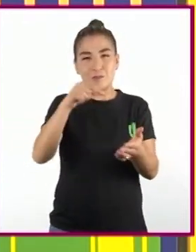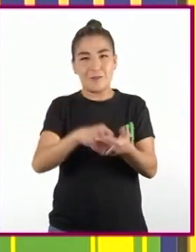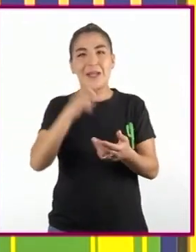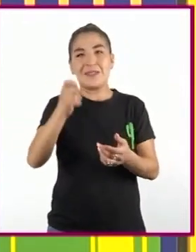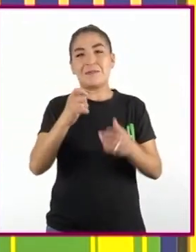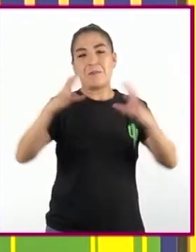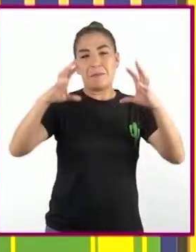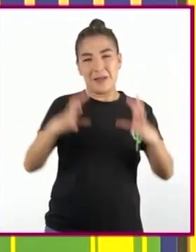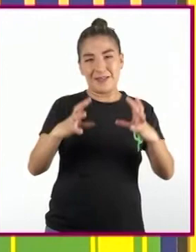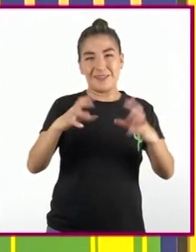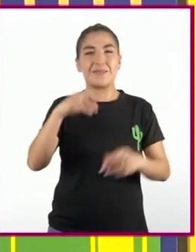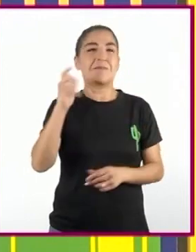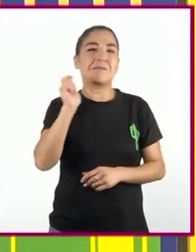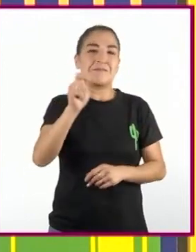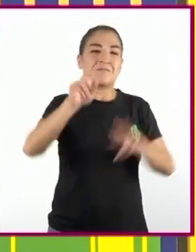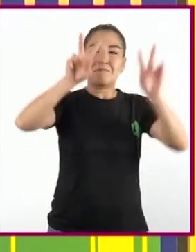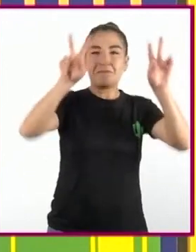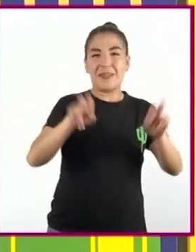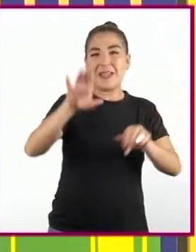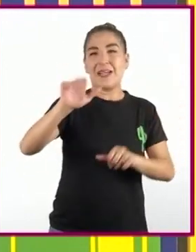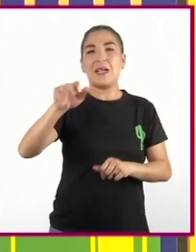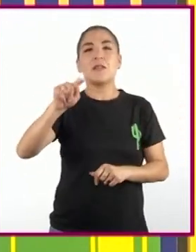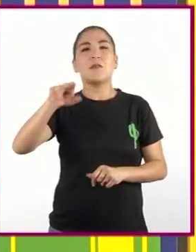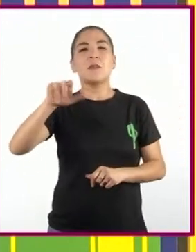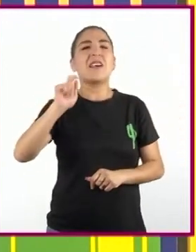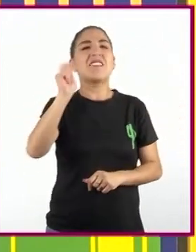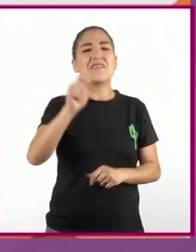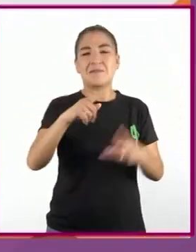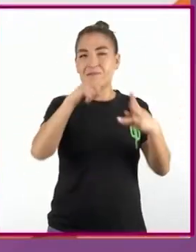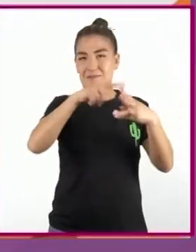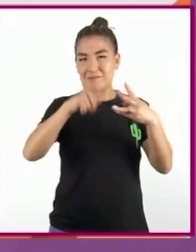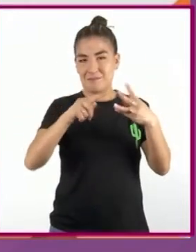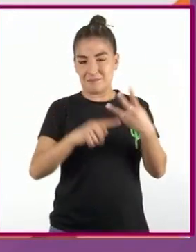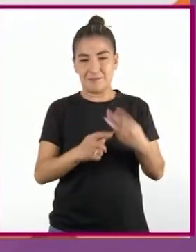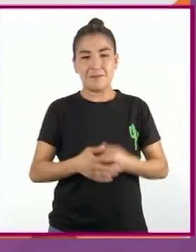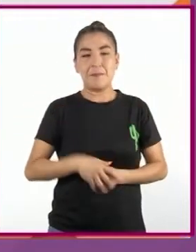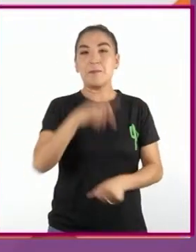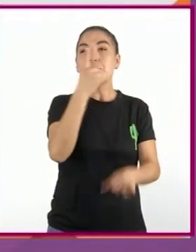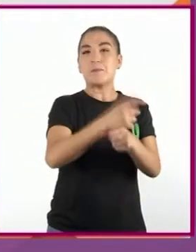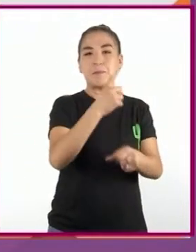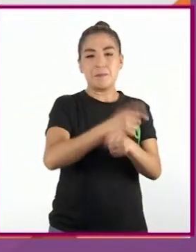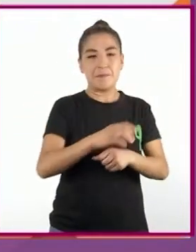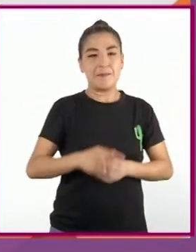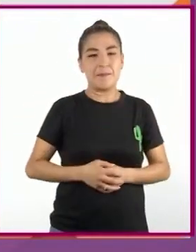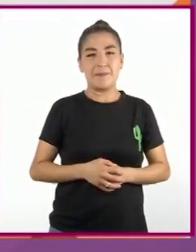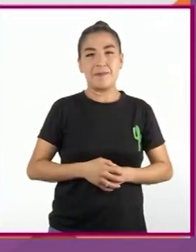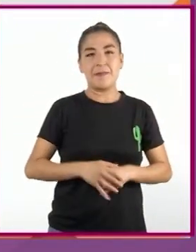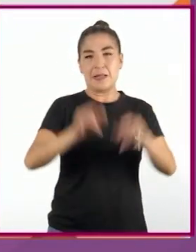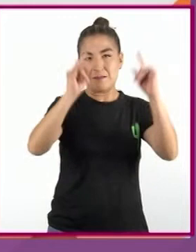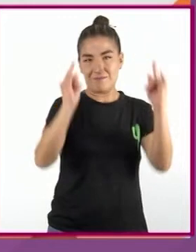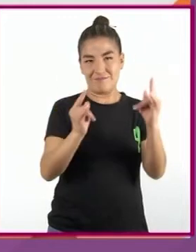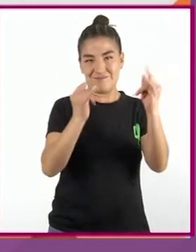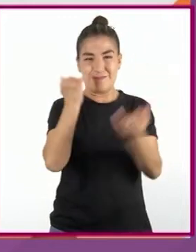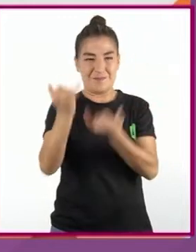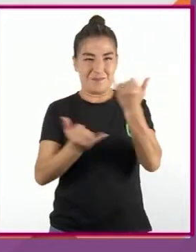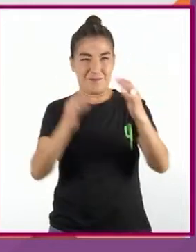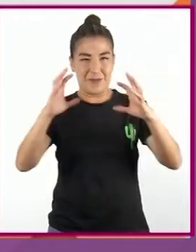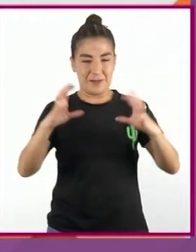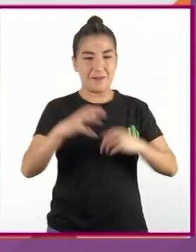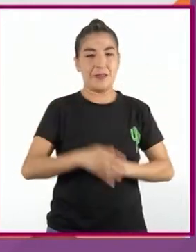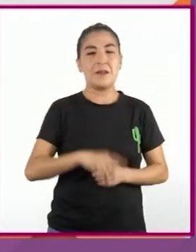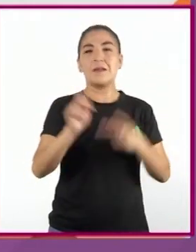pelota tipo Cantona, que consisten en 3 elementos. 1. Cancha de juego de pelota.